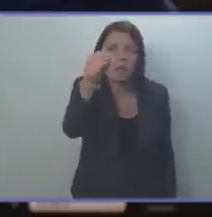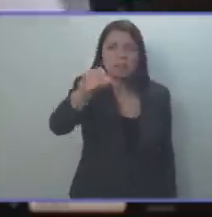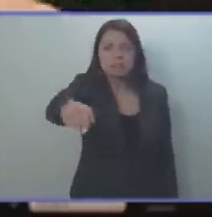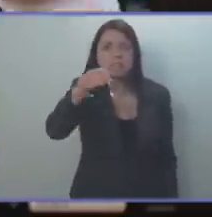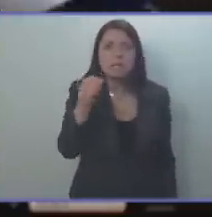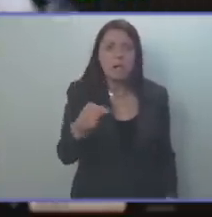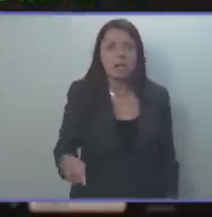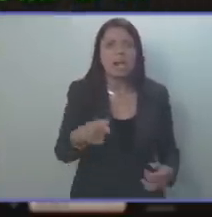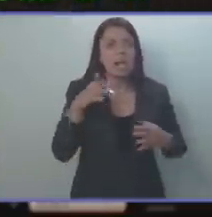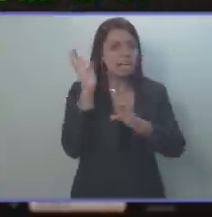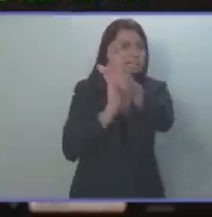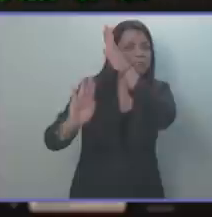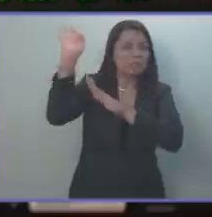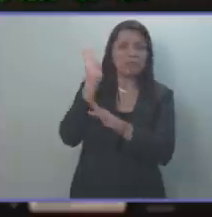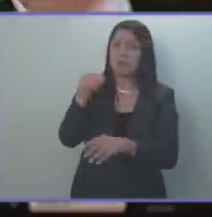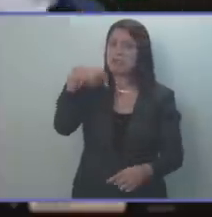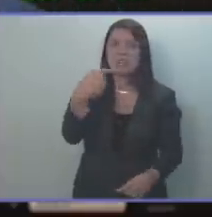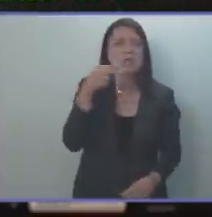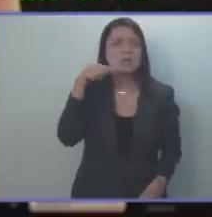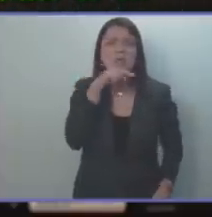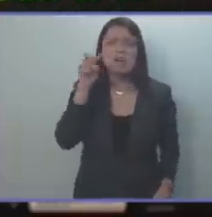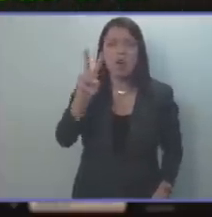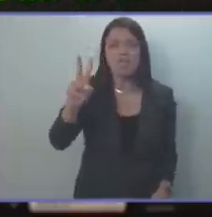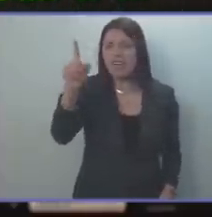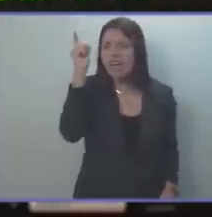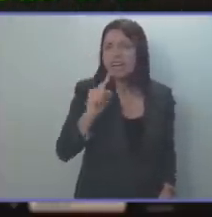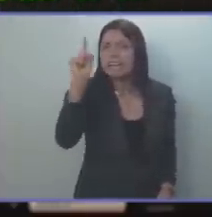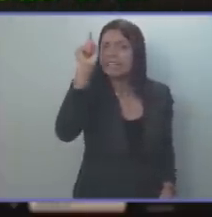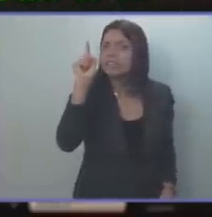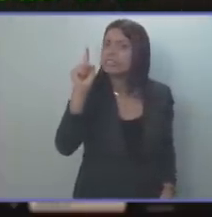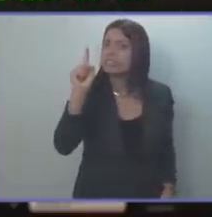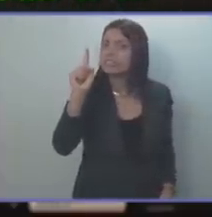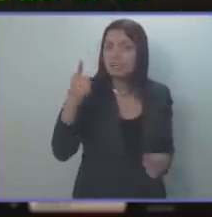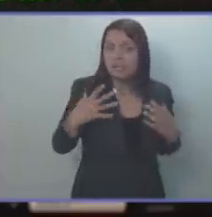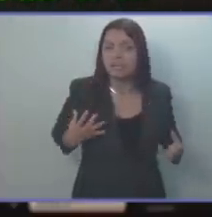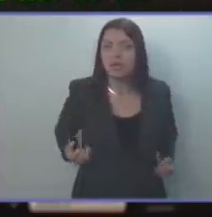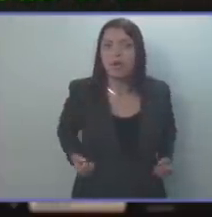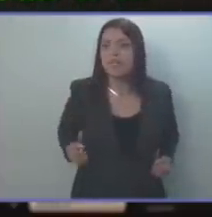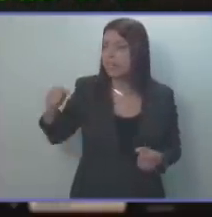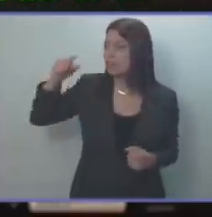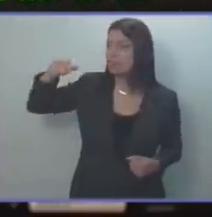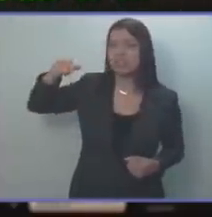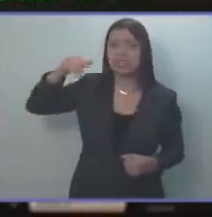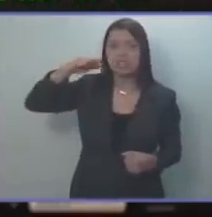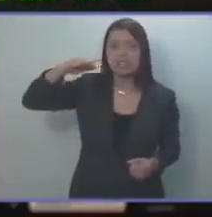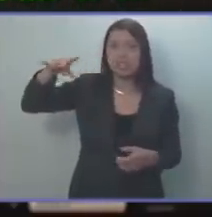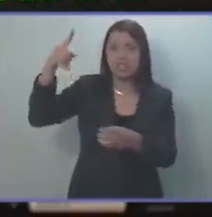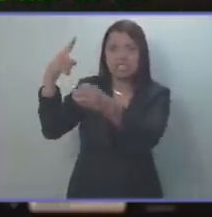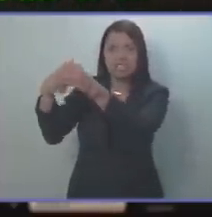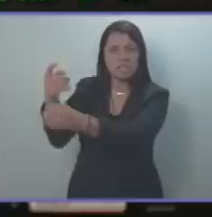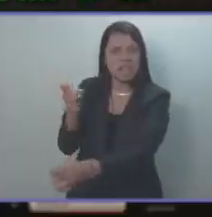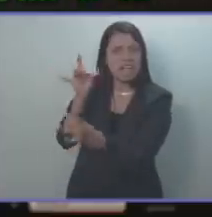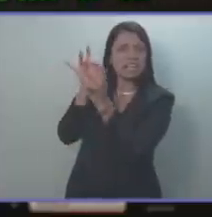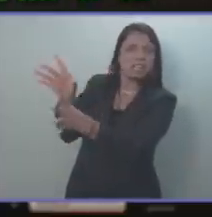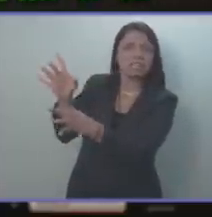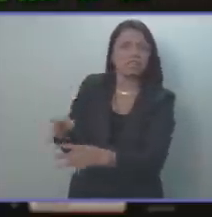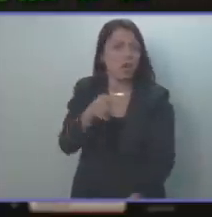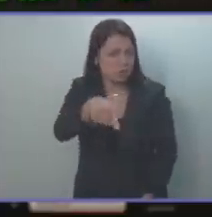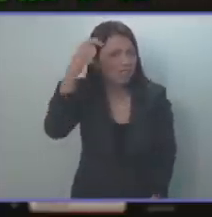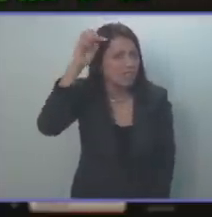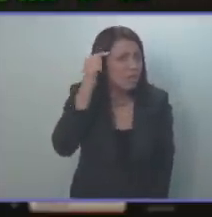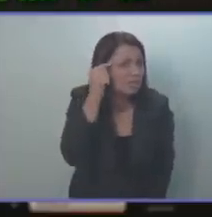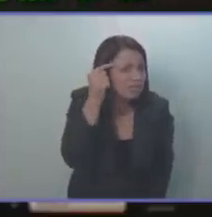condena históricamente porque incluso han despreciado al gobierno de China. ¿Ustedes creen que no es